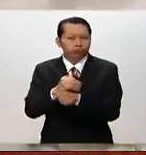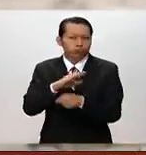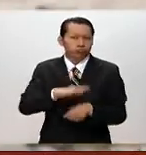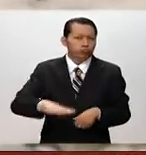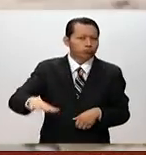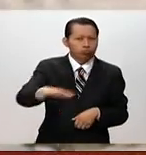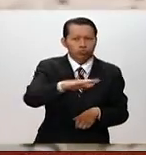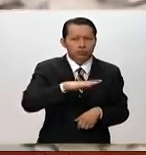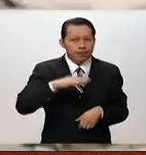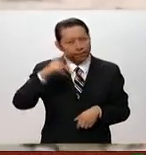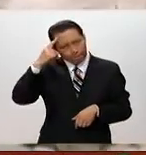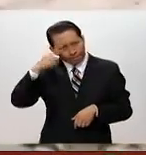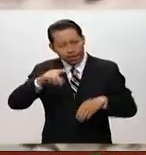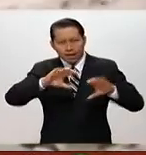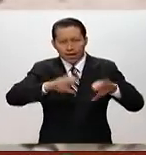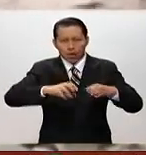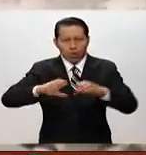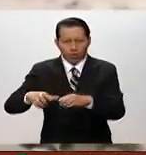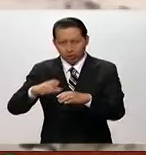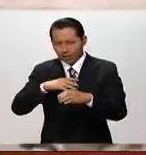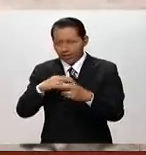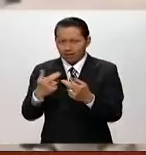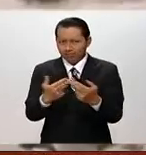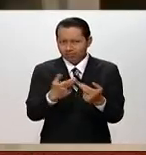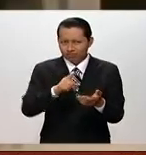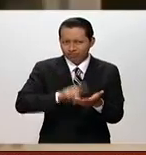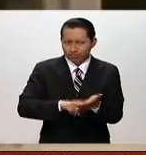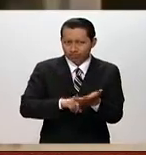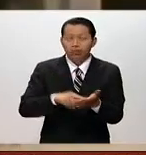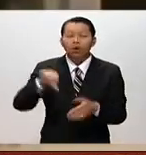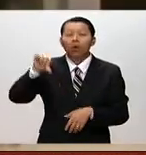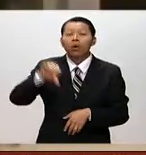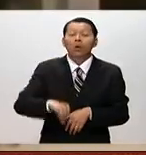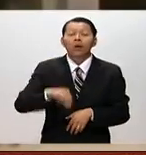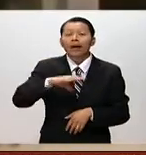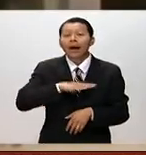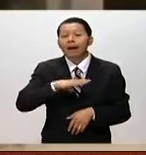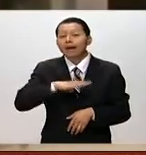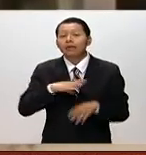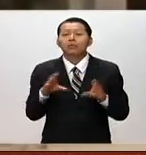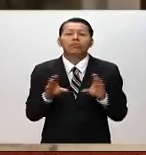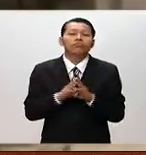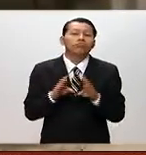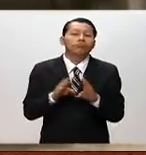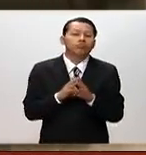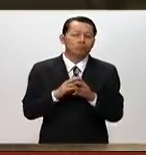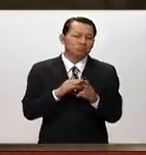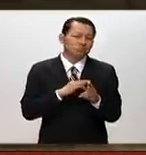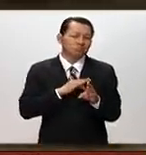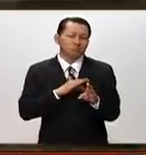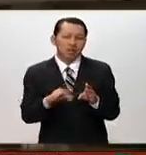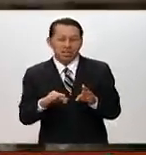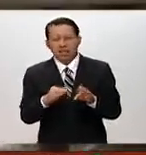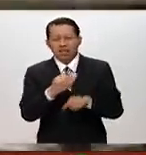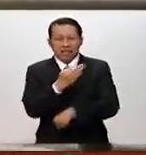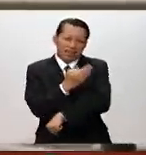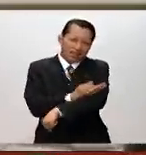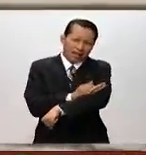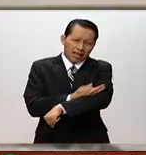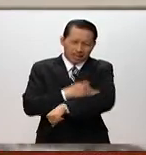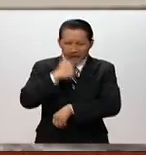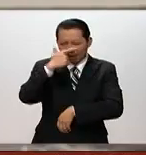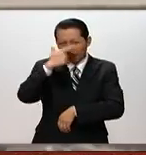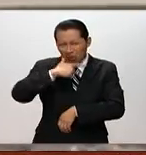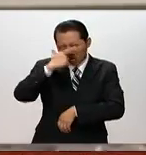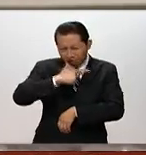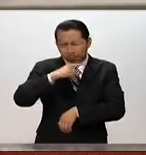las comunidades que fueron afectadas. Hoy se estará celebrando ya muy tarde noche una